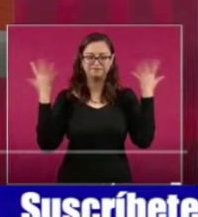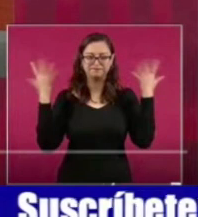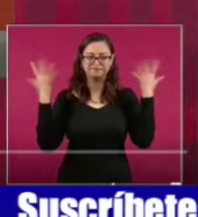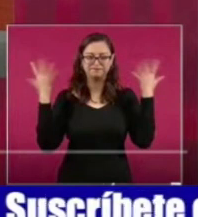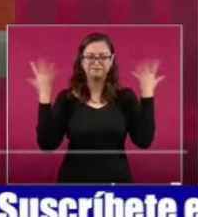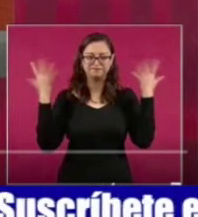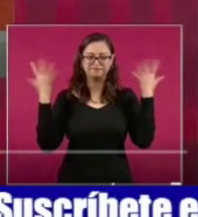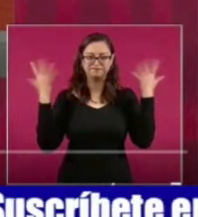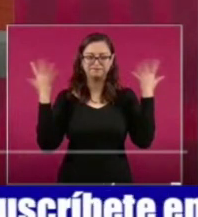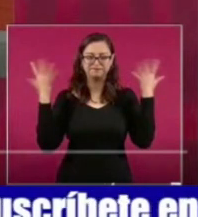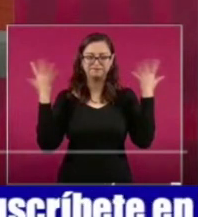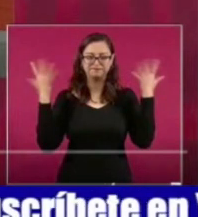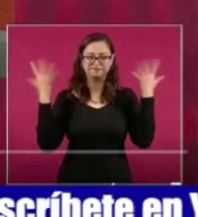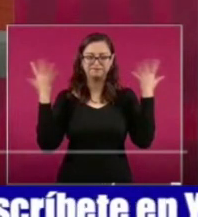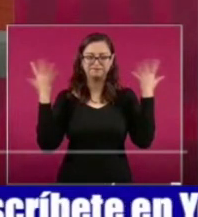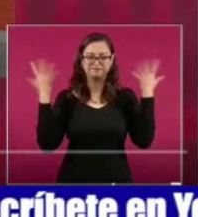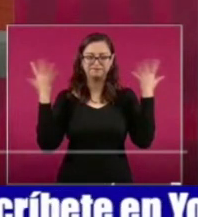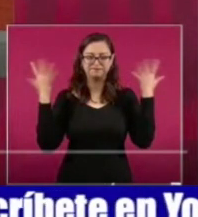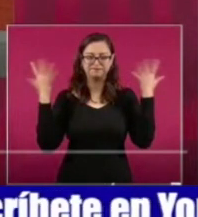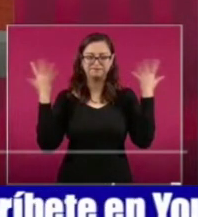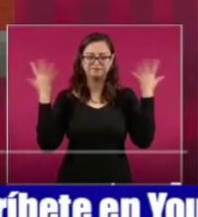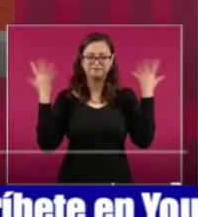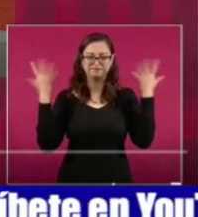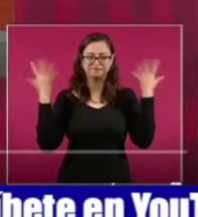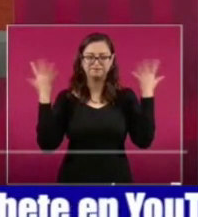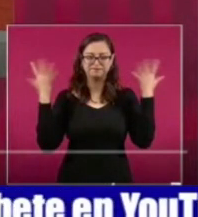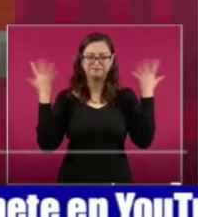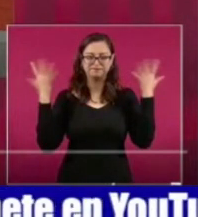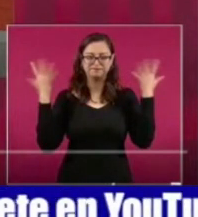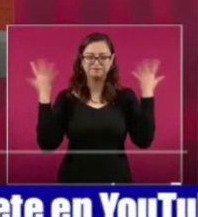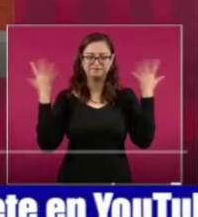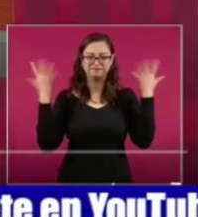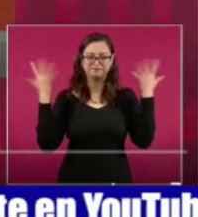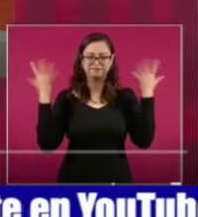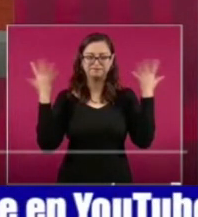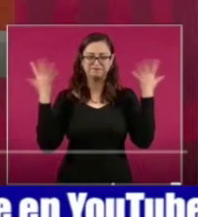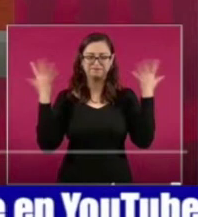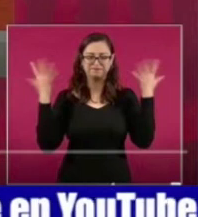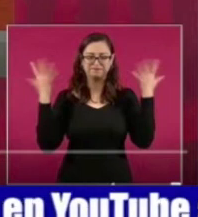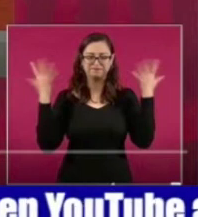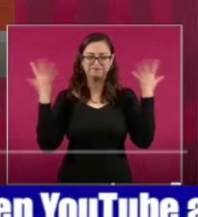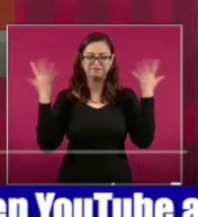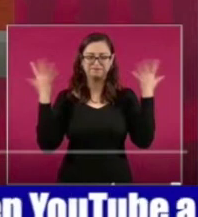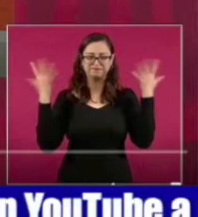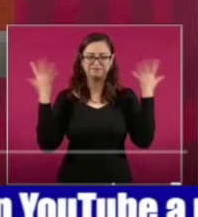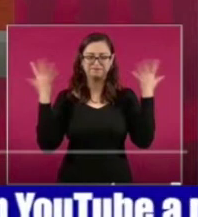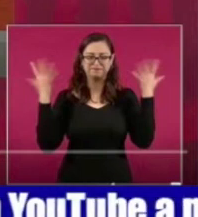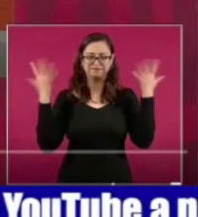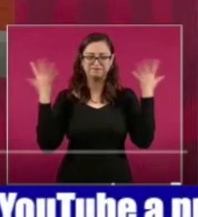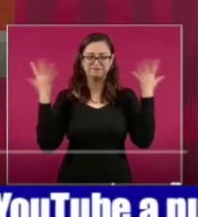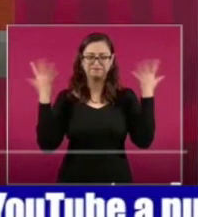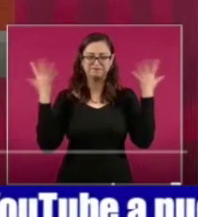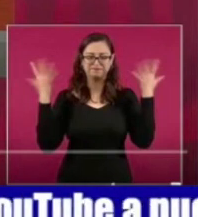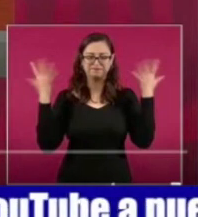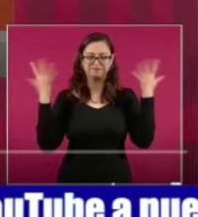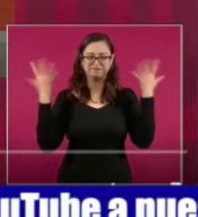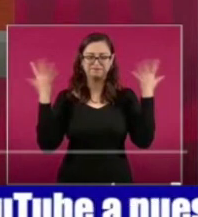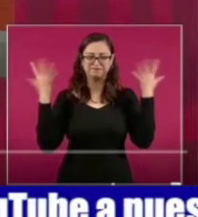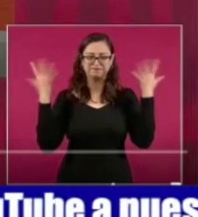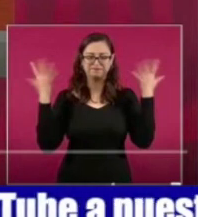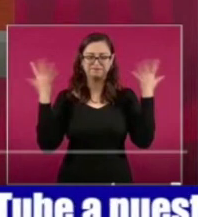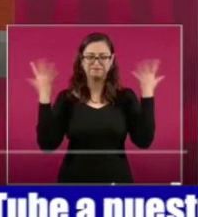y los otros hincados haciendo fila esperando turno. ¿Qué habrá determinado esta decisión de Cloutier? Preocupante. Pues